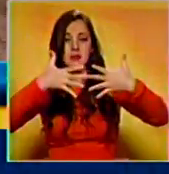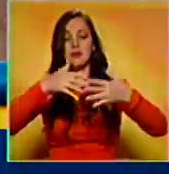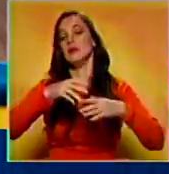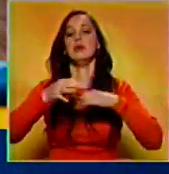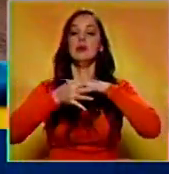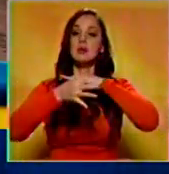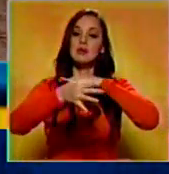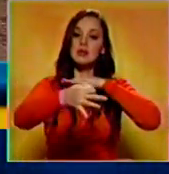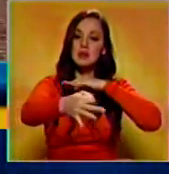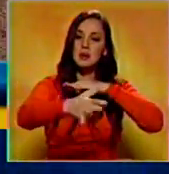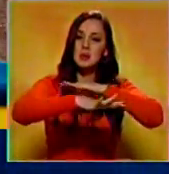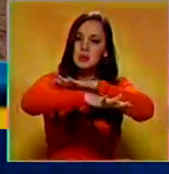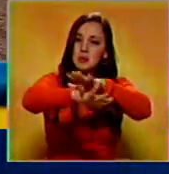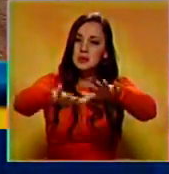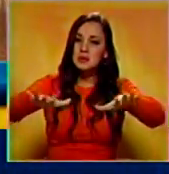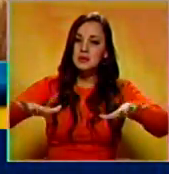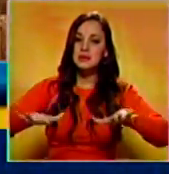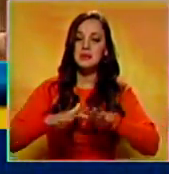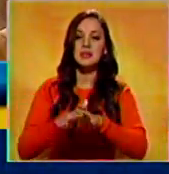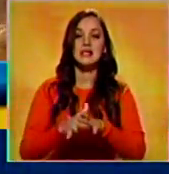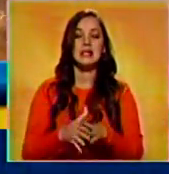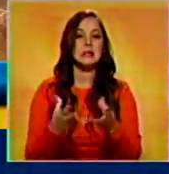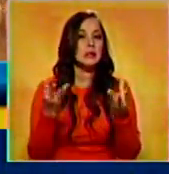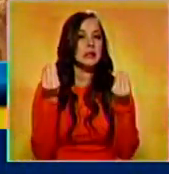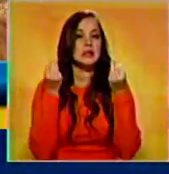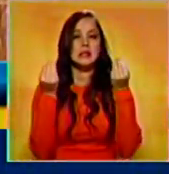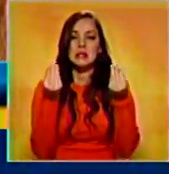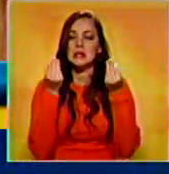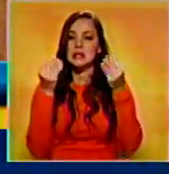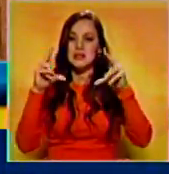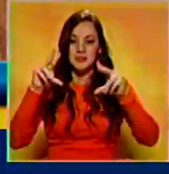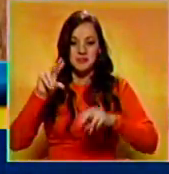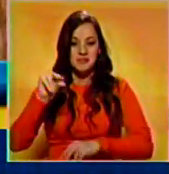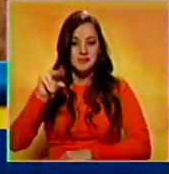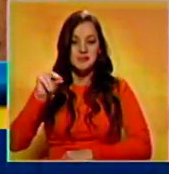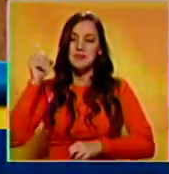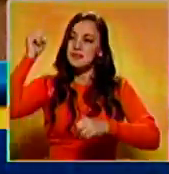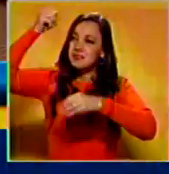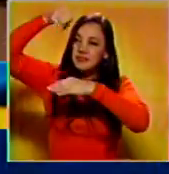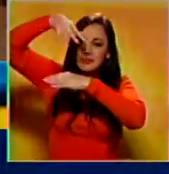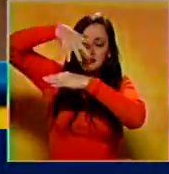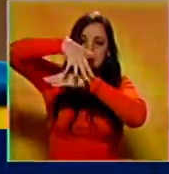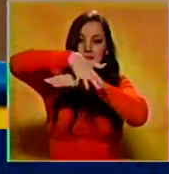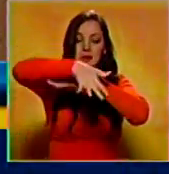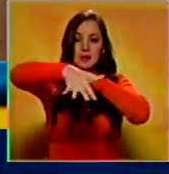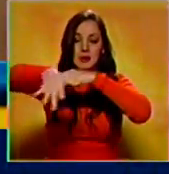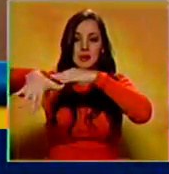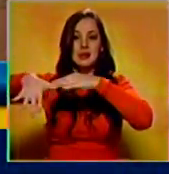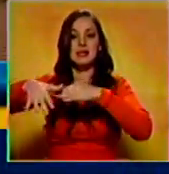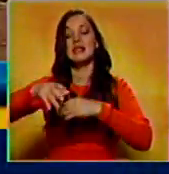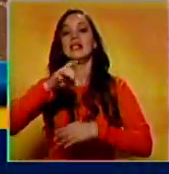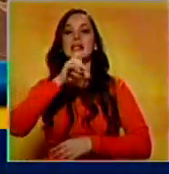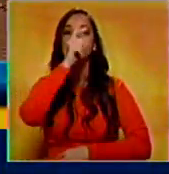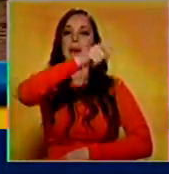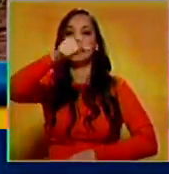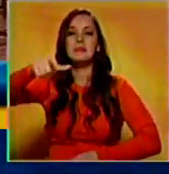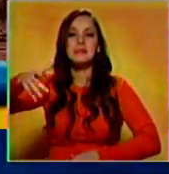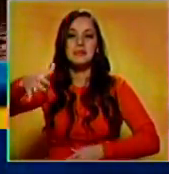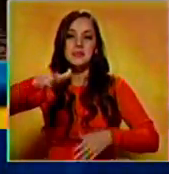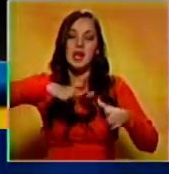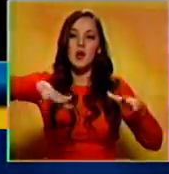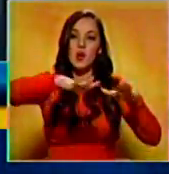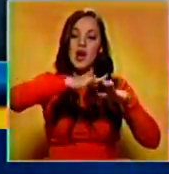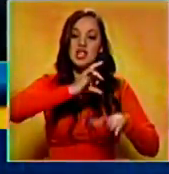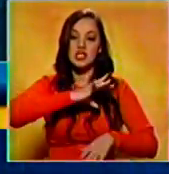y Puerto Varas, arrojó toneladas de cenizas sobre localidades chilenas y argentinas, por lo que se decretó